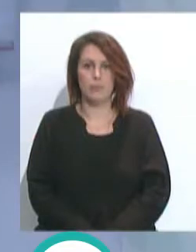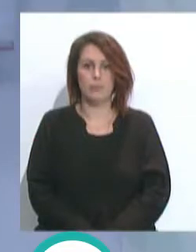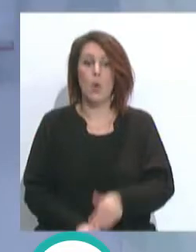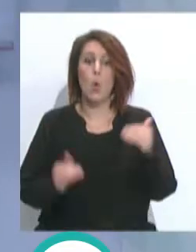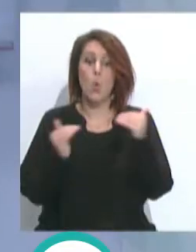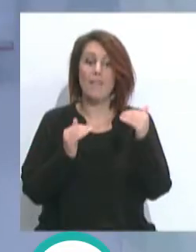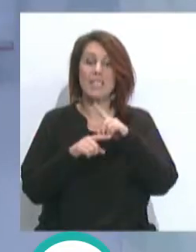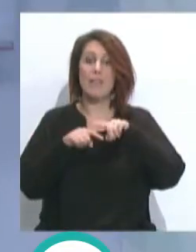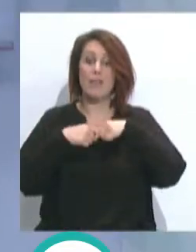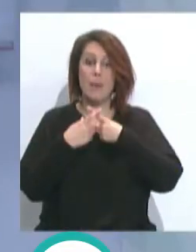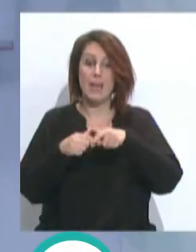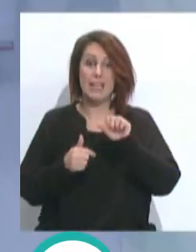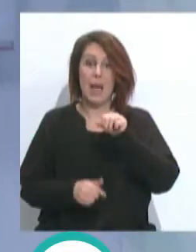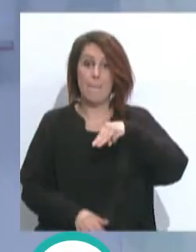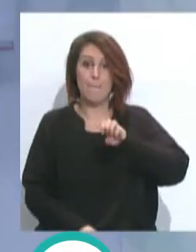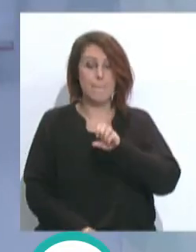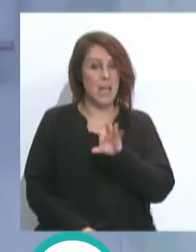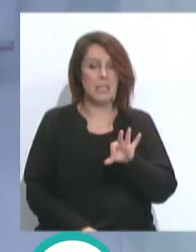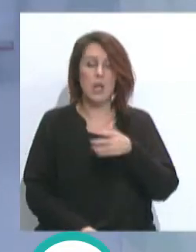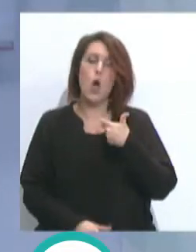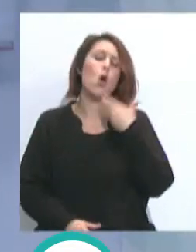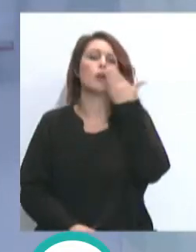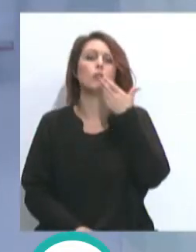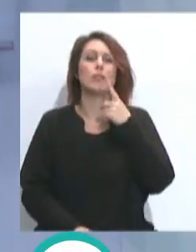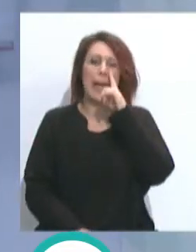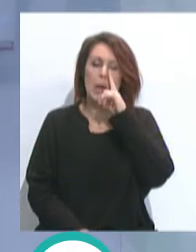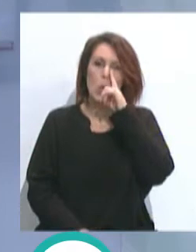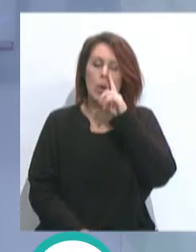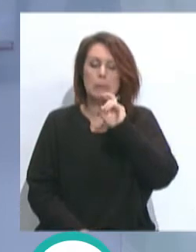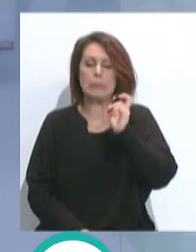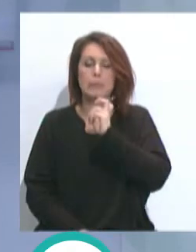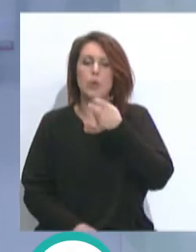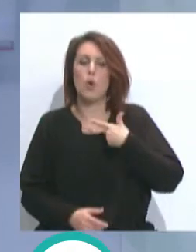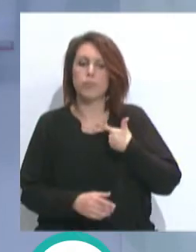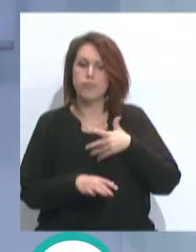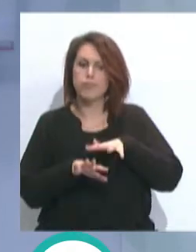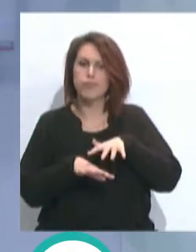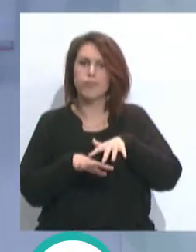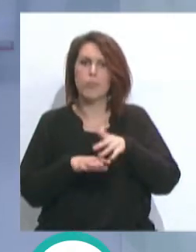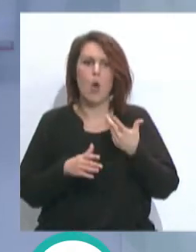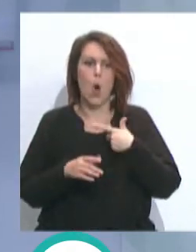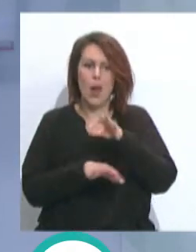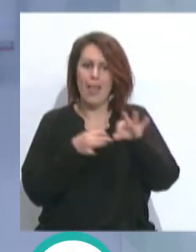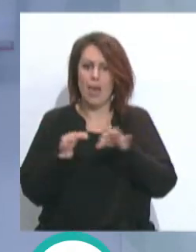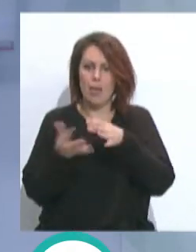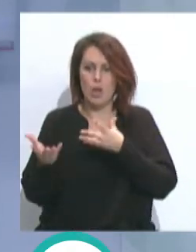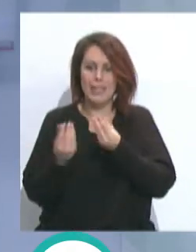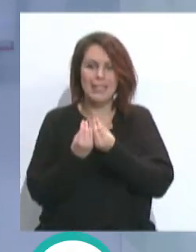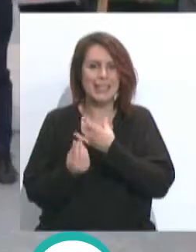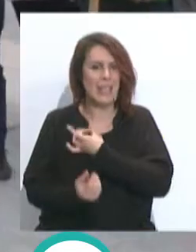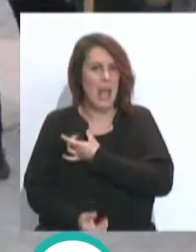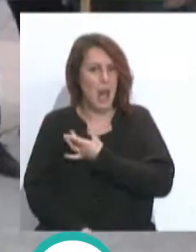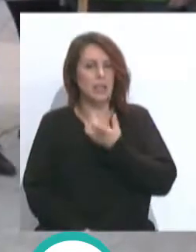Y este jueves, familias de las AMPAs de distintos colegios de Sanlúcar de Barrameda han protagonizado una concentración junto a distintas organizaciones